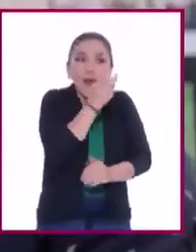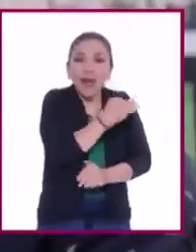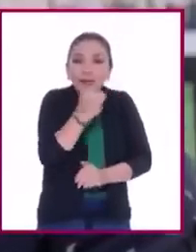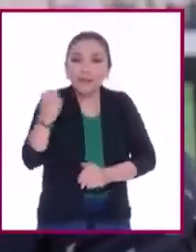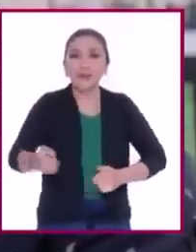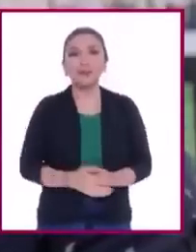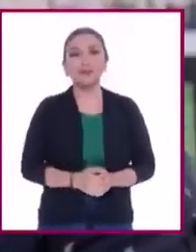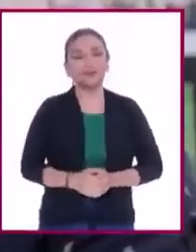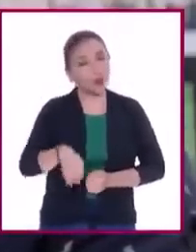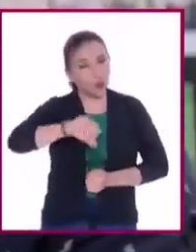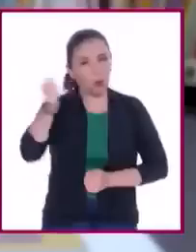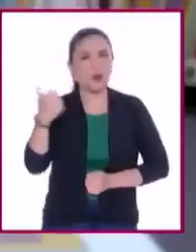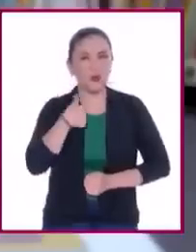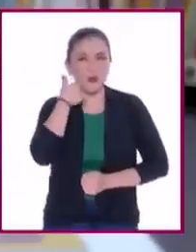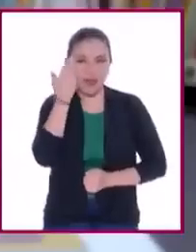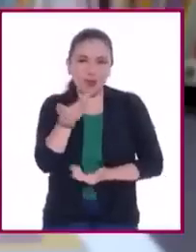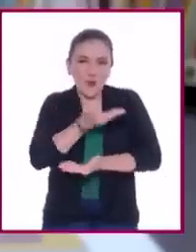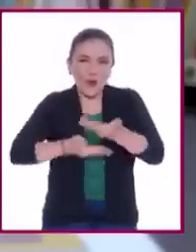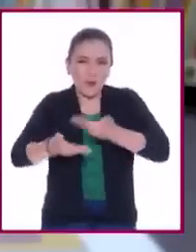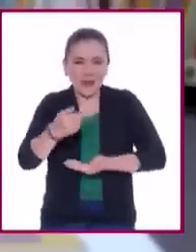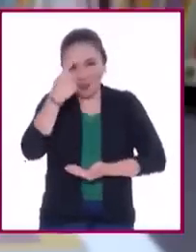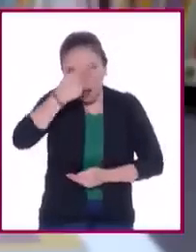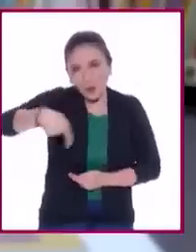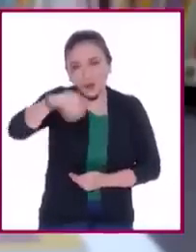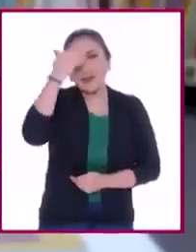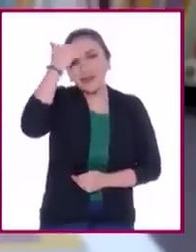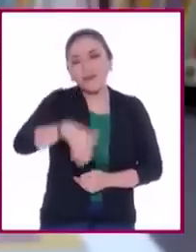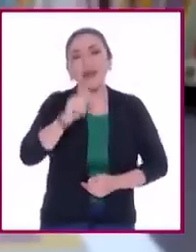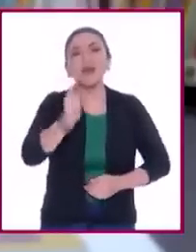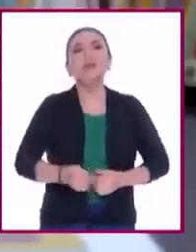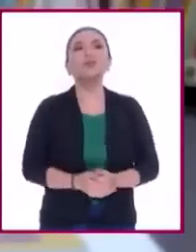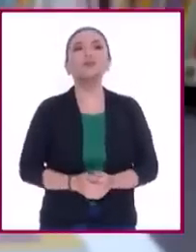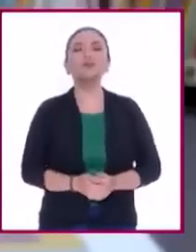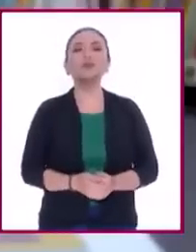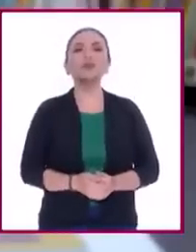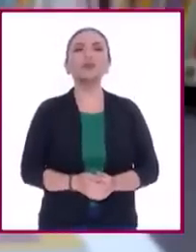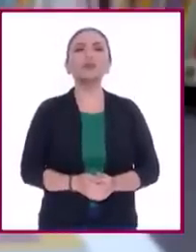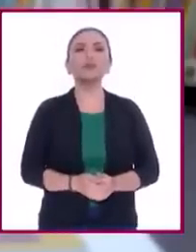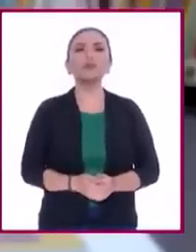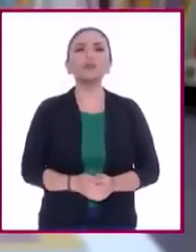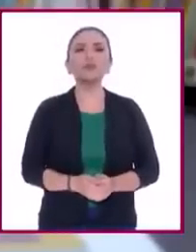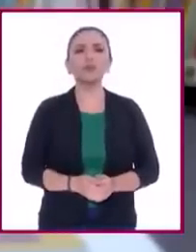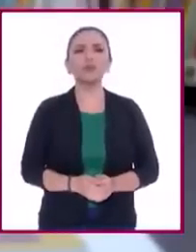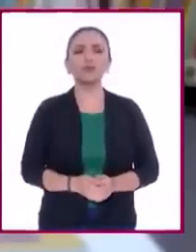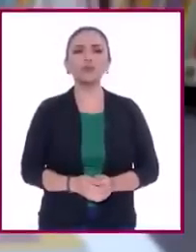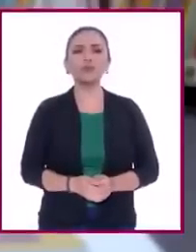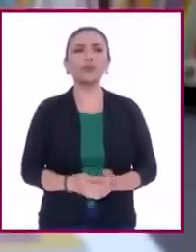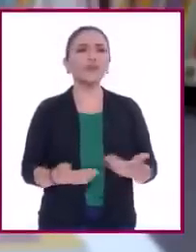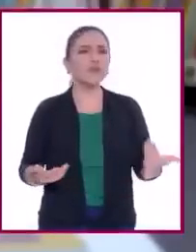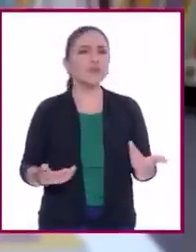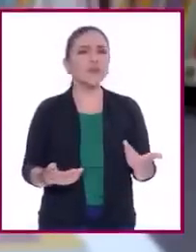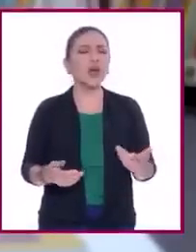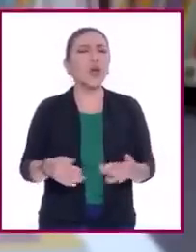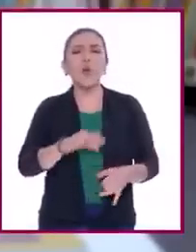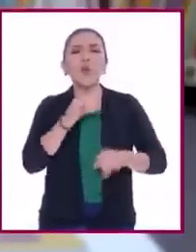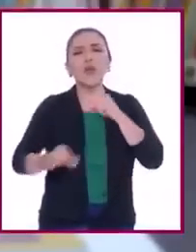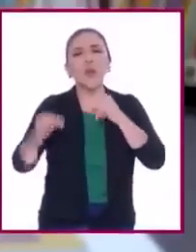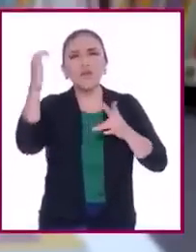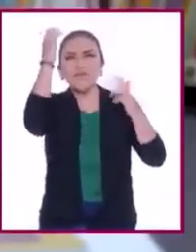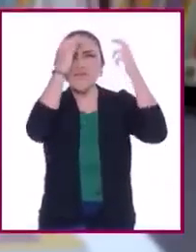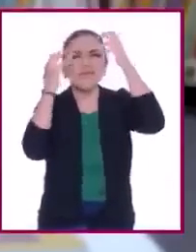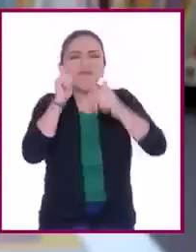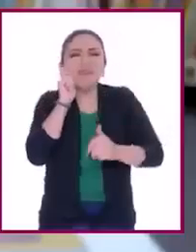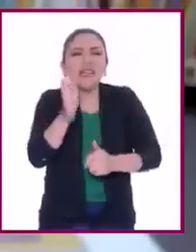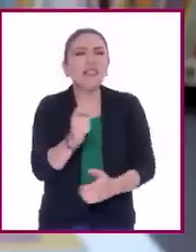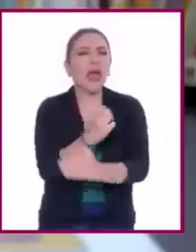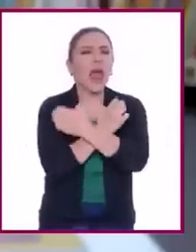con con este material otra cosa que me gustaría compartir con ustedes es pues la reflexión sobre